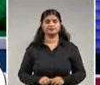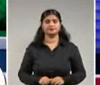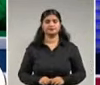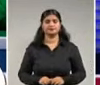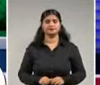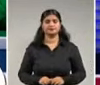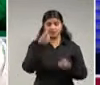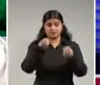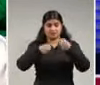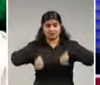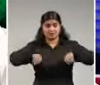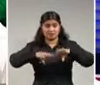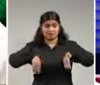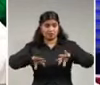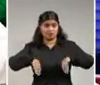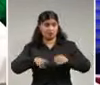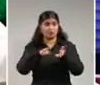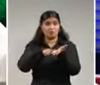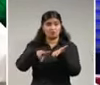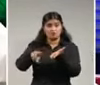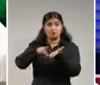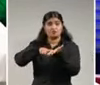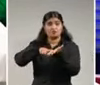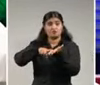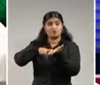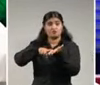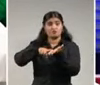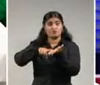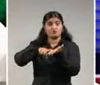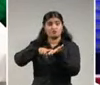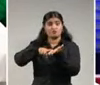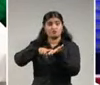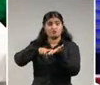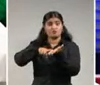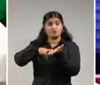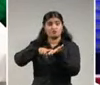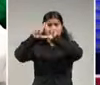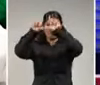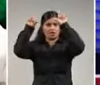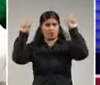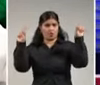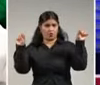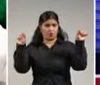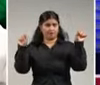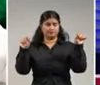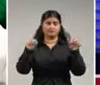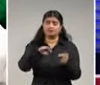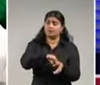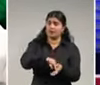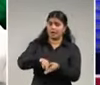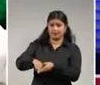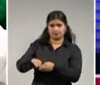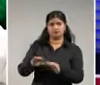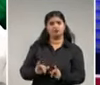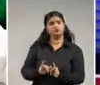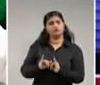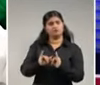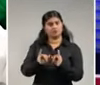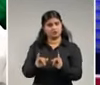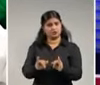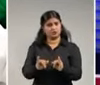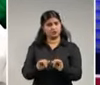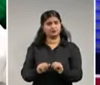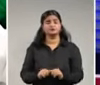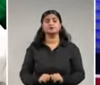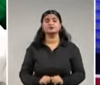comportamiento de las muestras por provincia, primero ya se acumulan, para también tener un indicador del